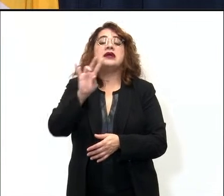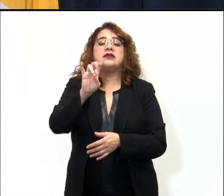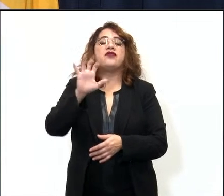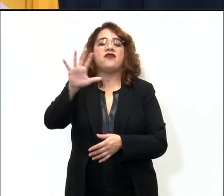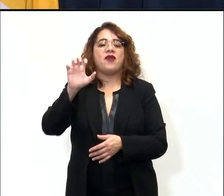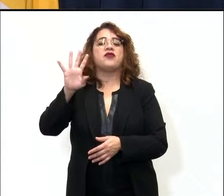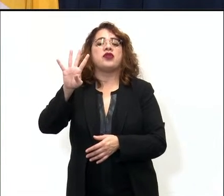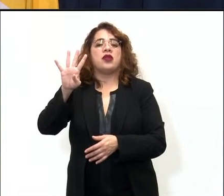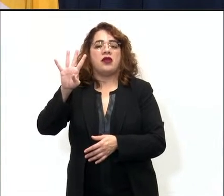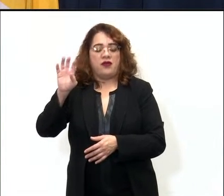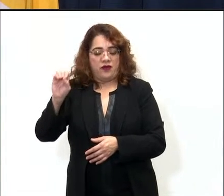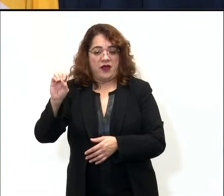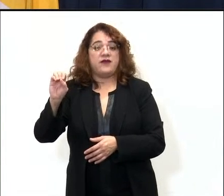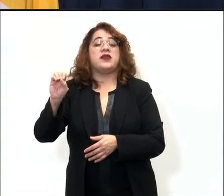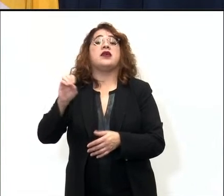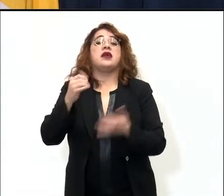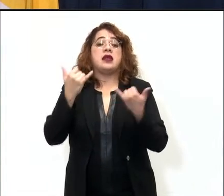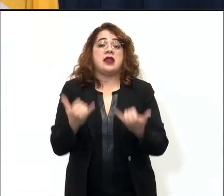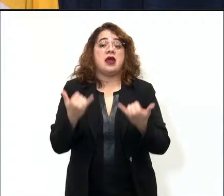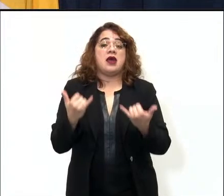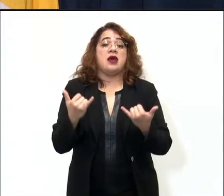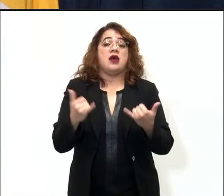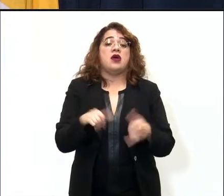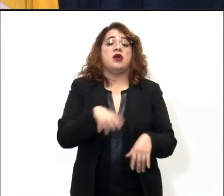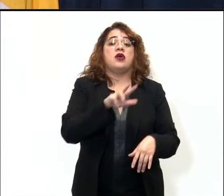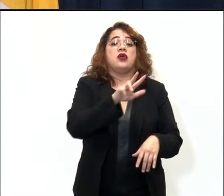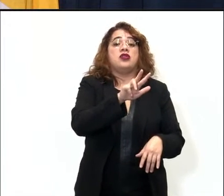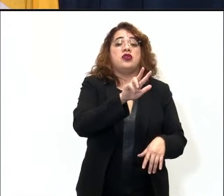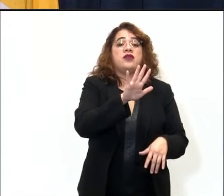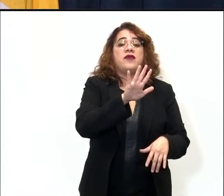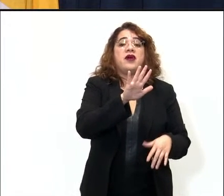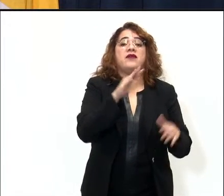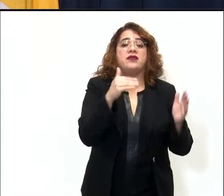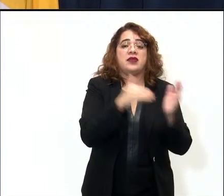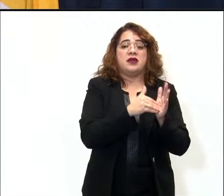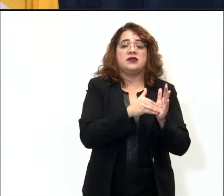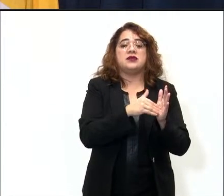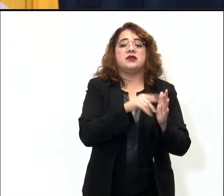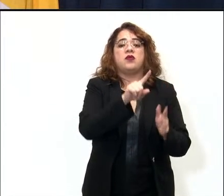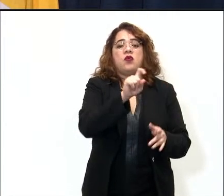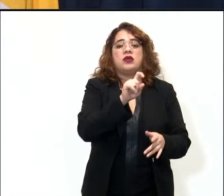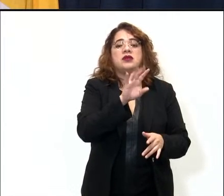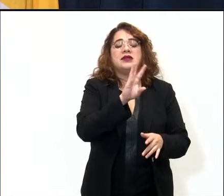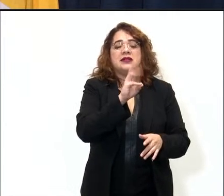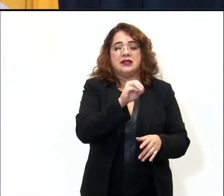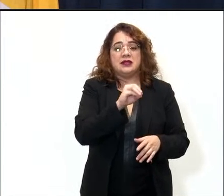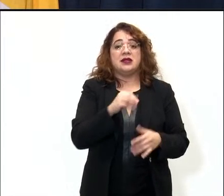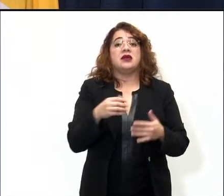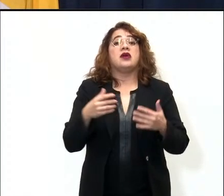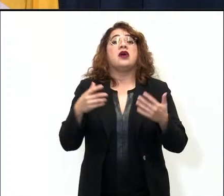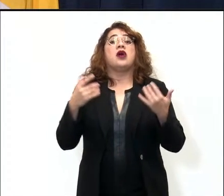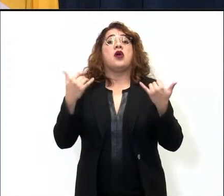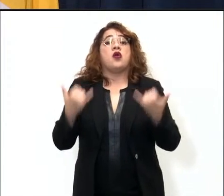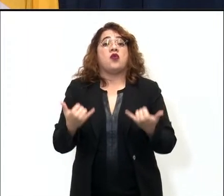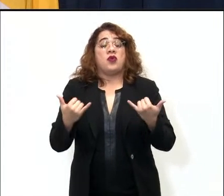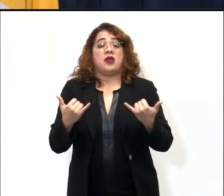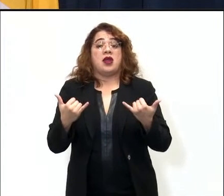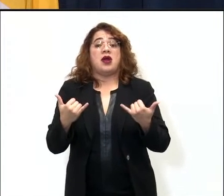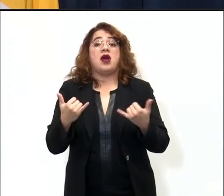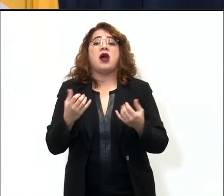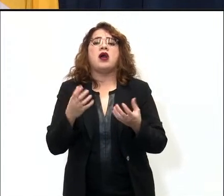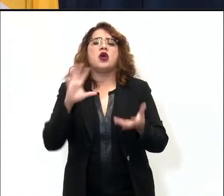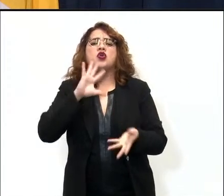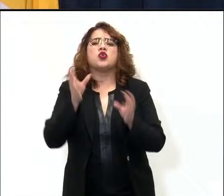35,160 el 4 de enero. A la fecha, casi 37,000 residentes de Long Beach han dado positivo